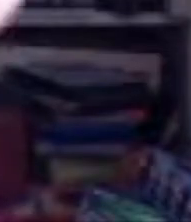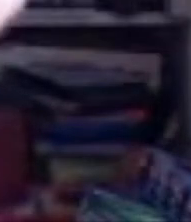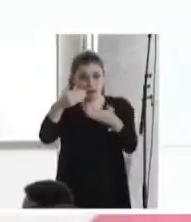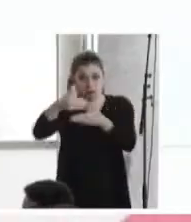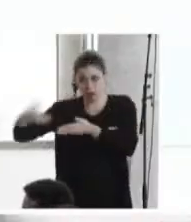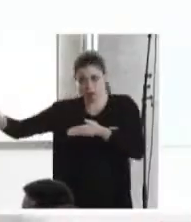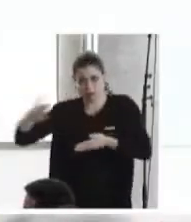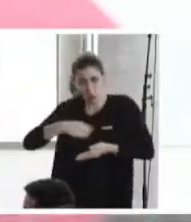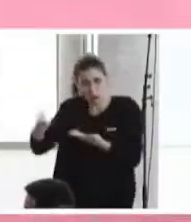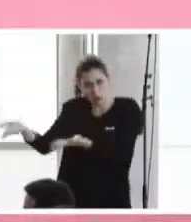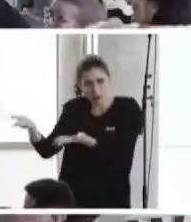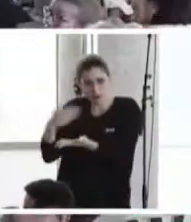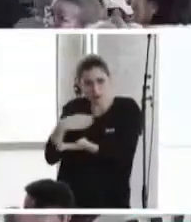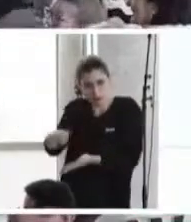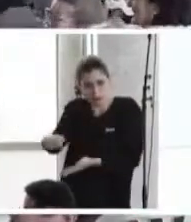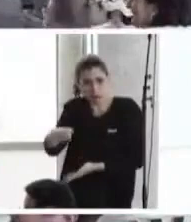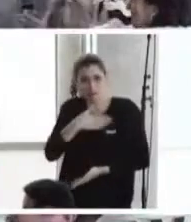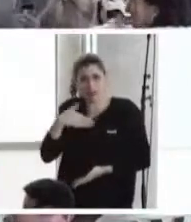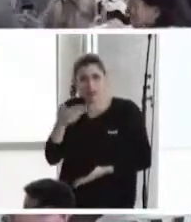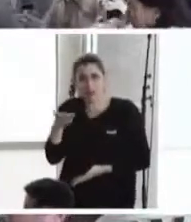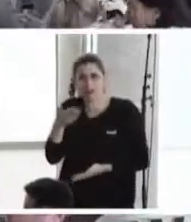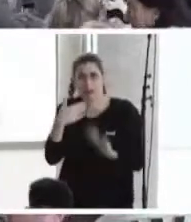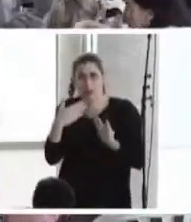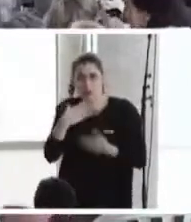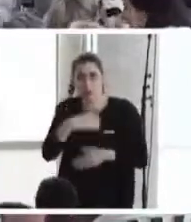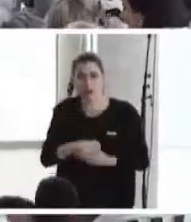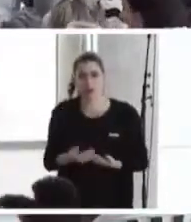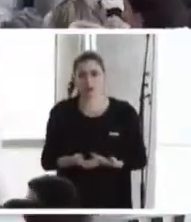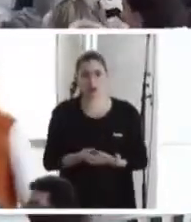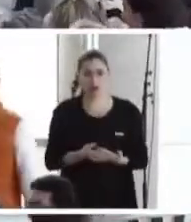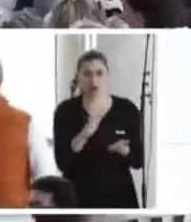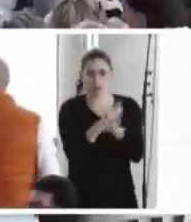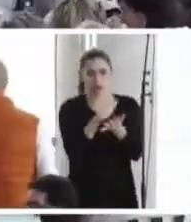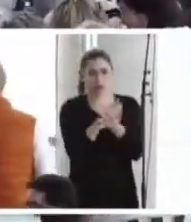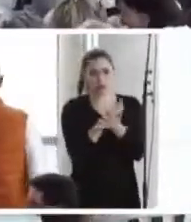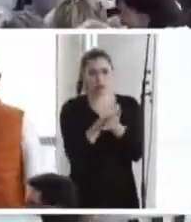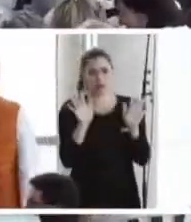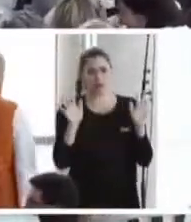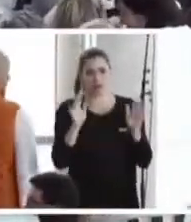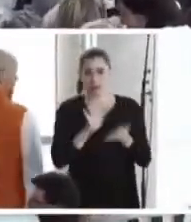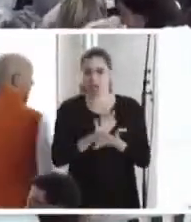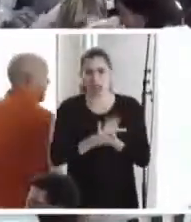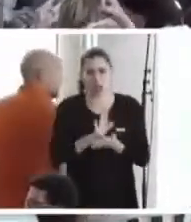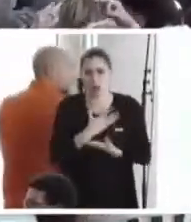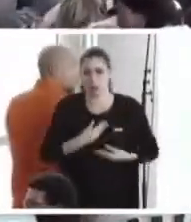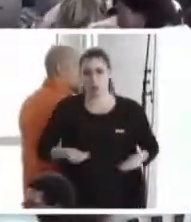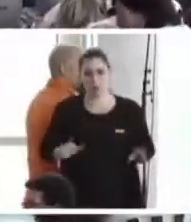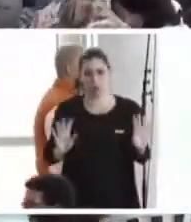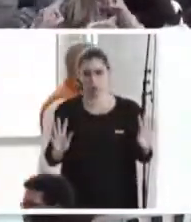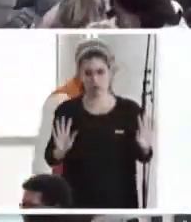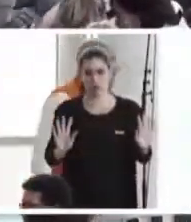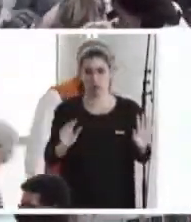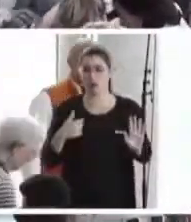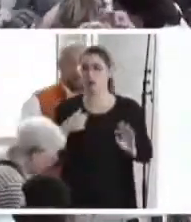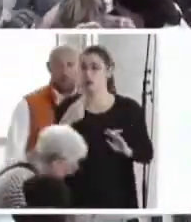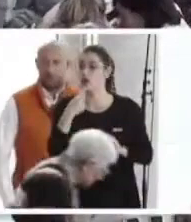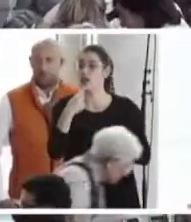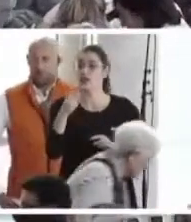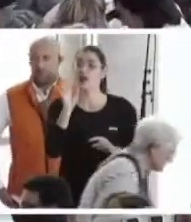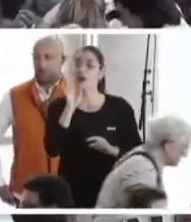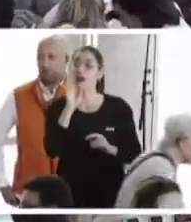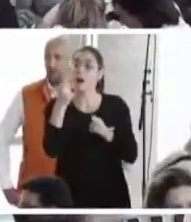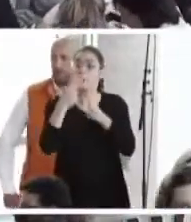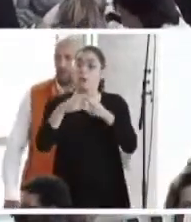hablar vaya o sea que es de frente obrero Enhorabuena frente